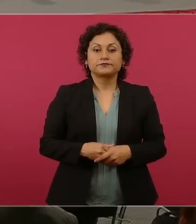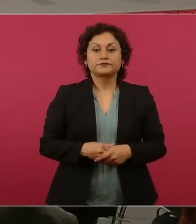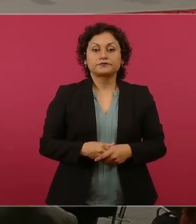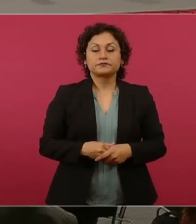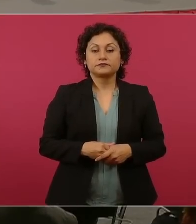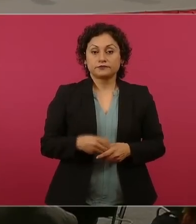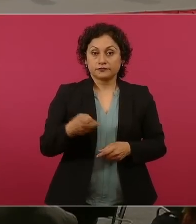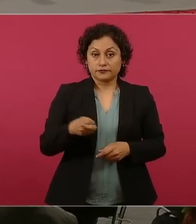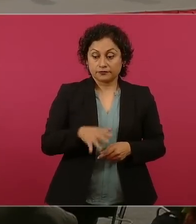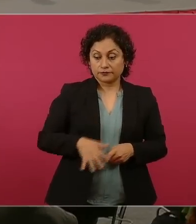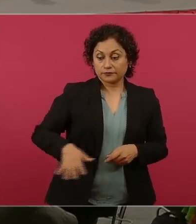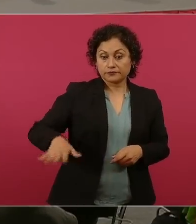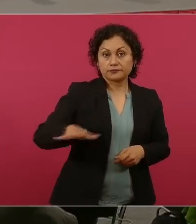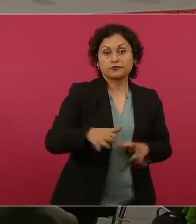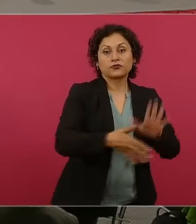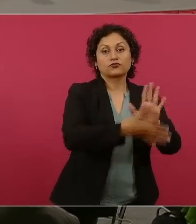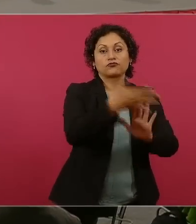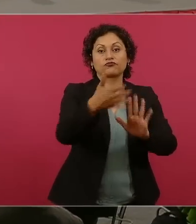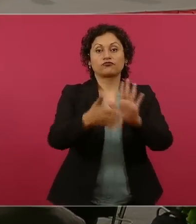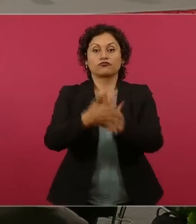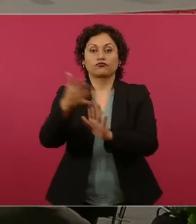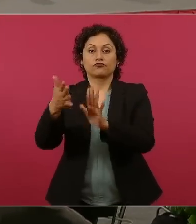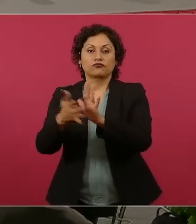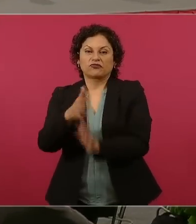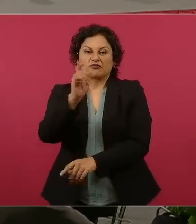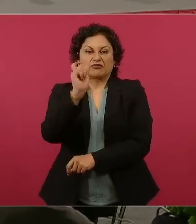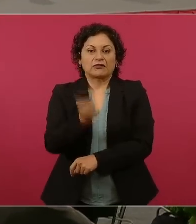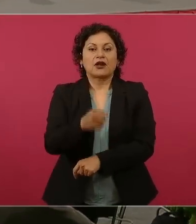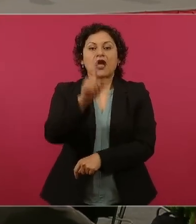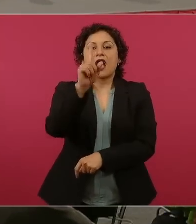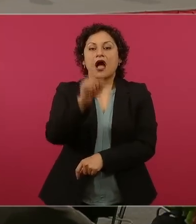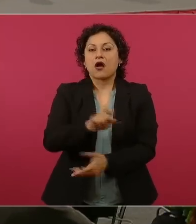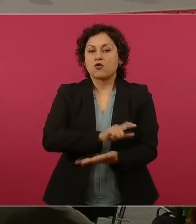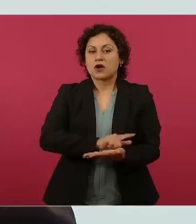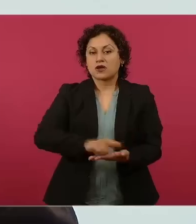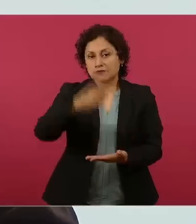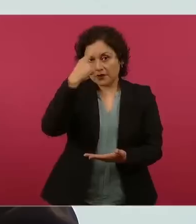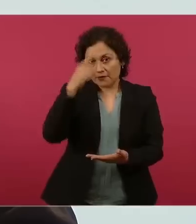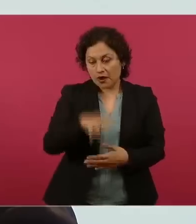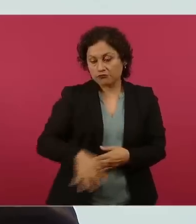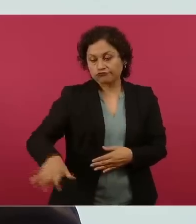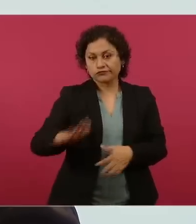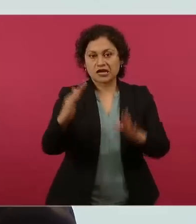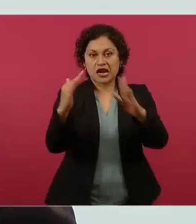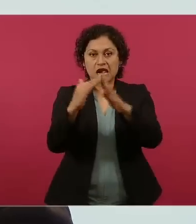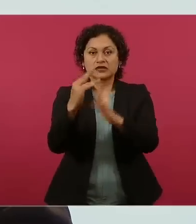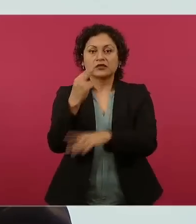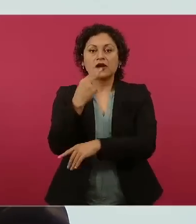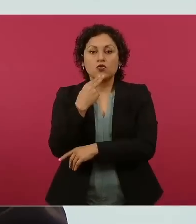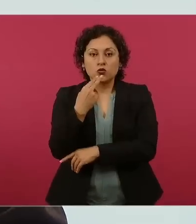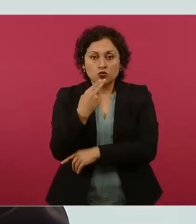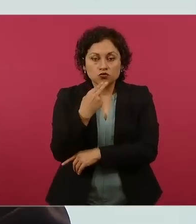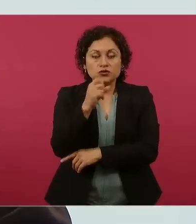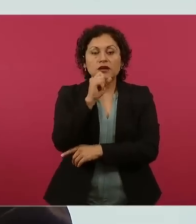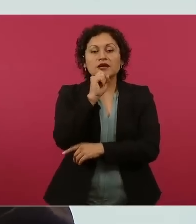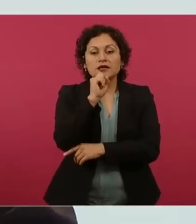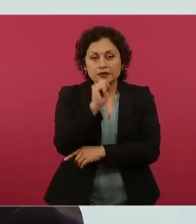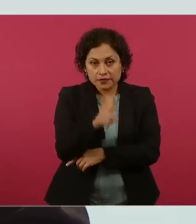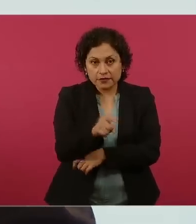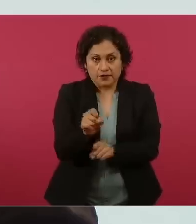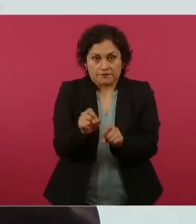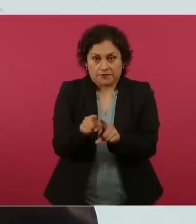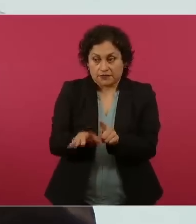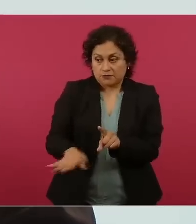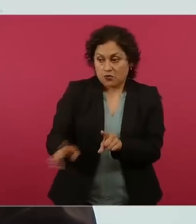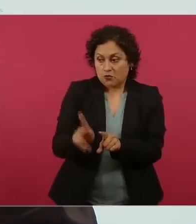Esta obra pues será sobre todo agua potable para uso doméstico y al mismo tiempo con este acuerdo que se tomó con los